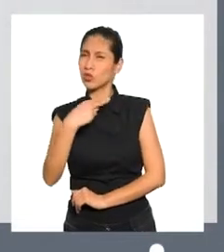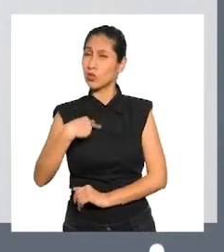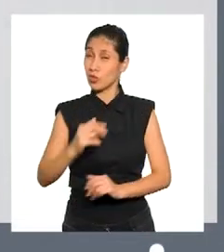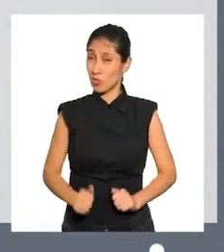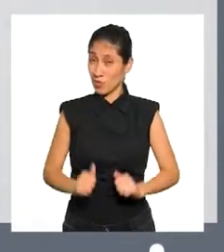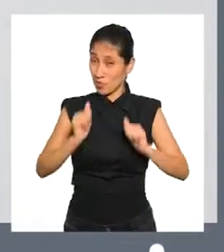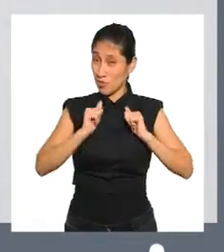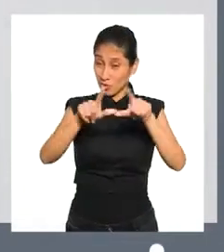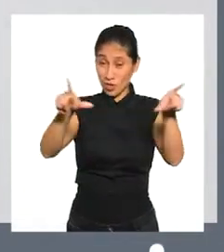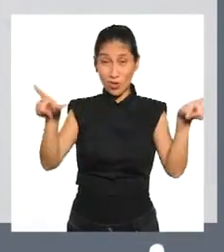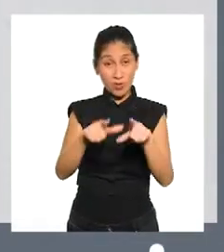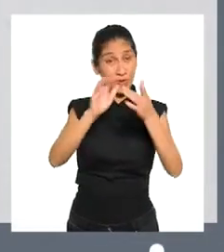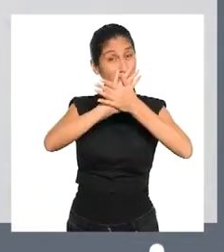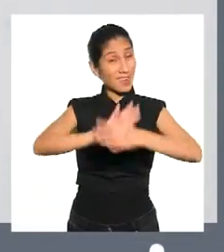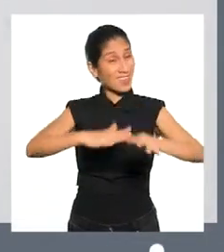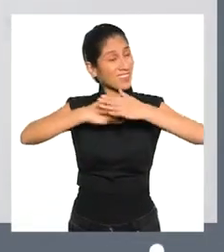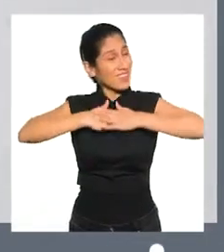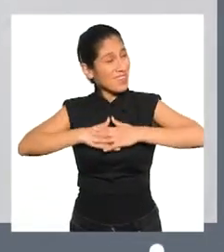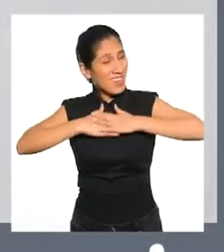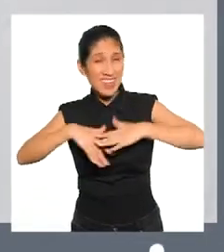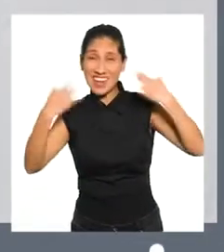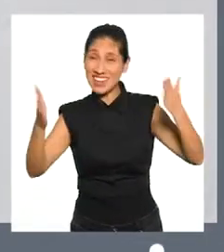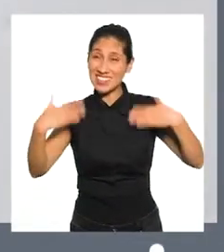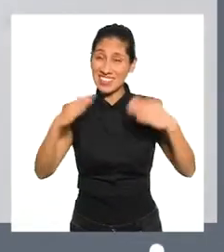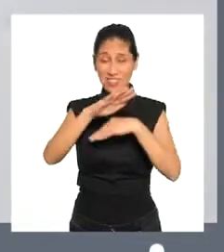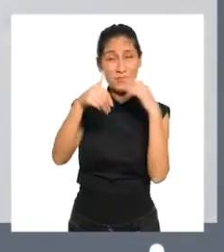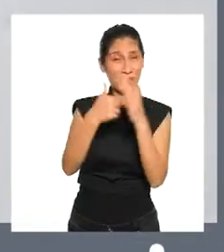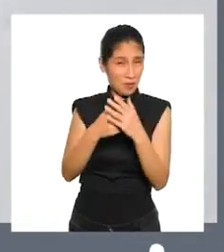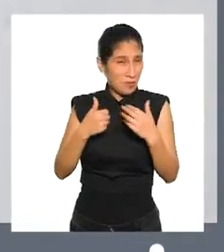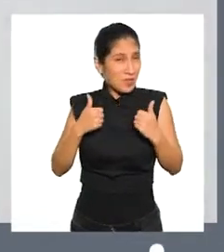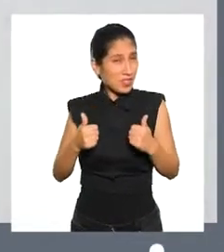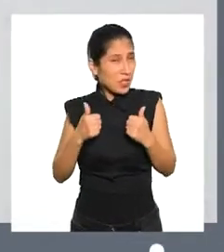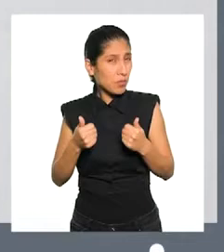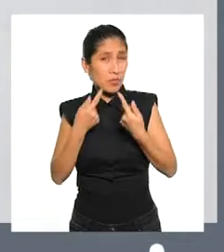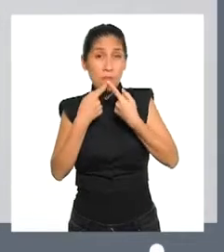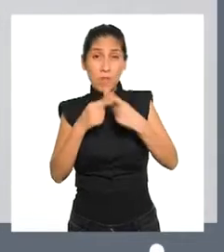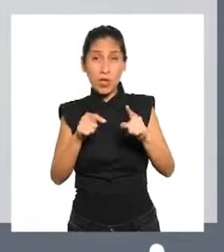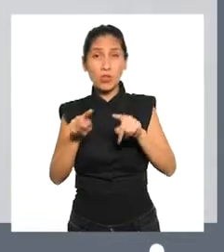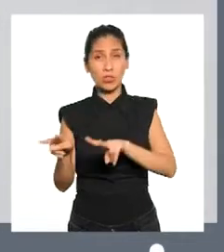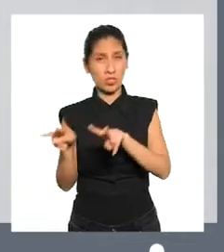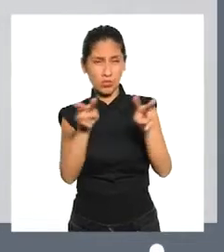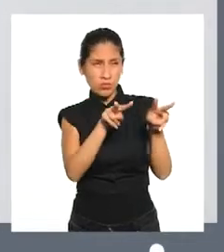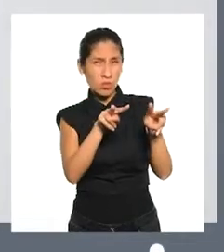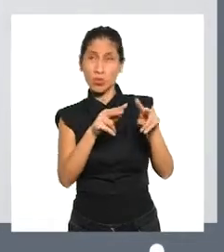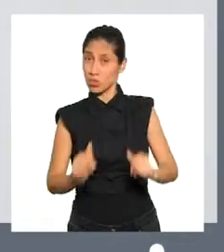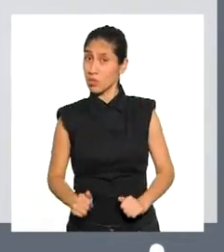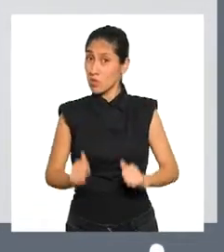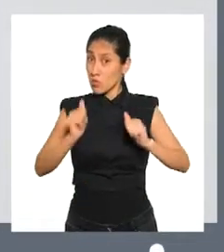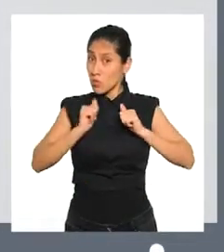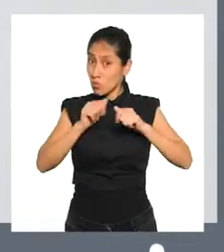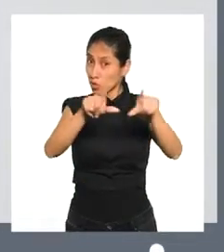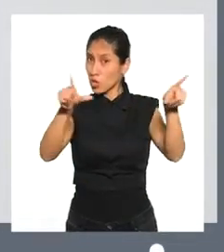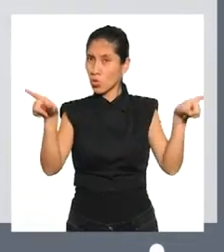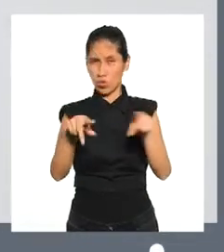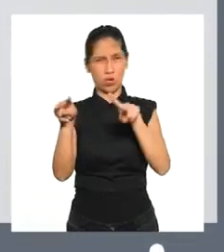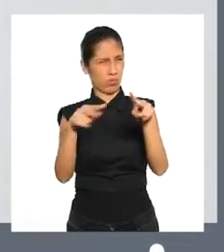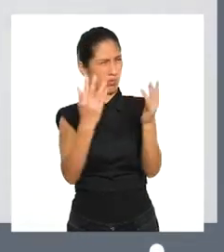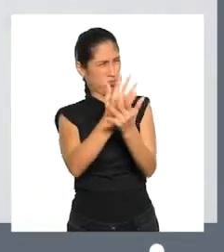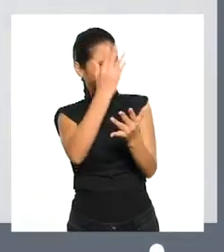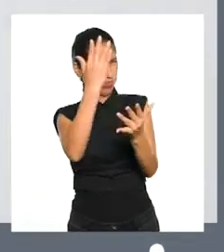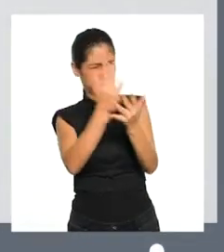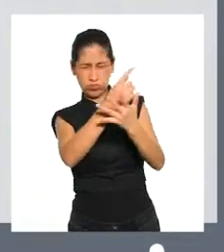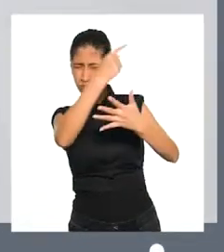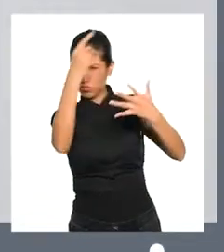bienestar, seguridad y felicidad, estaremos bien. Pero si es negativo, lamentablemente nuestra expresión de salud